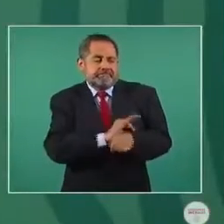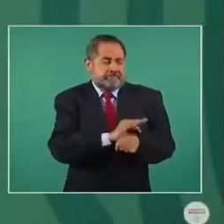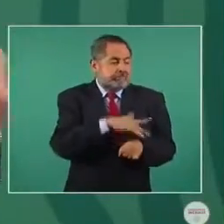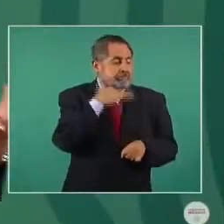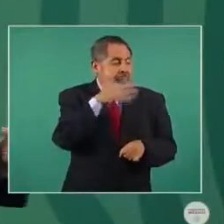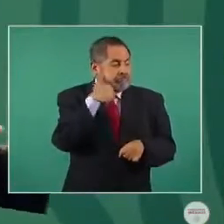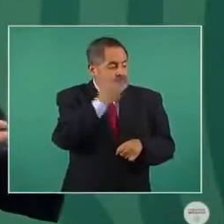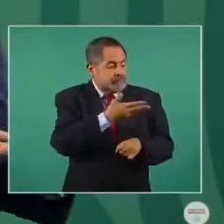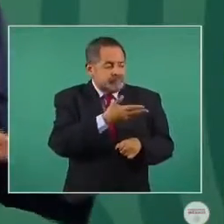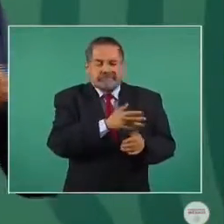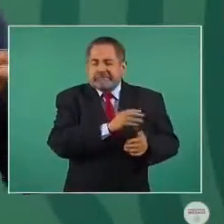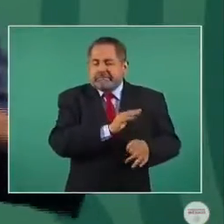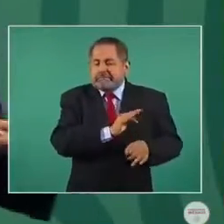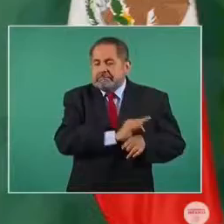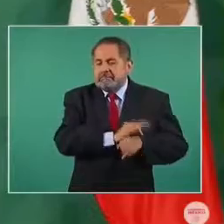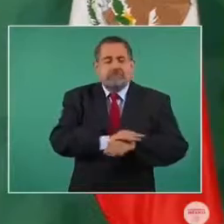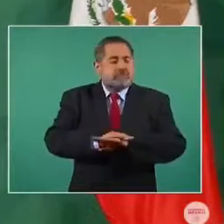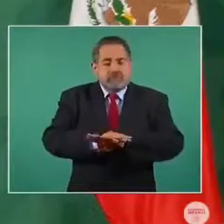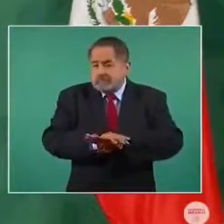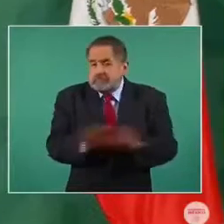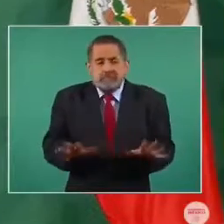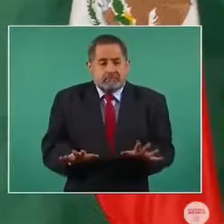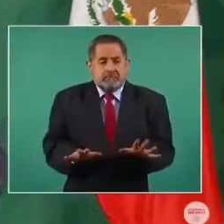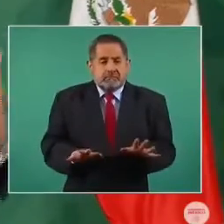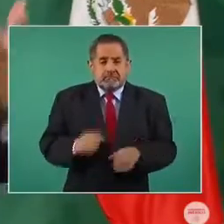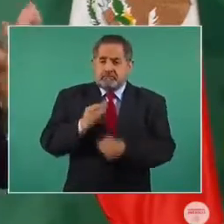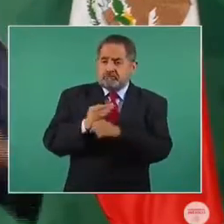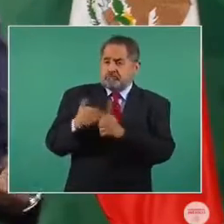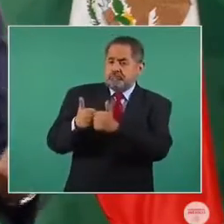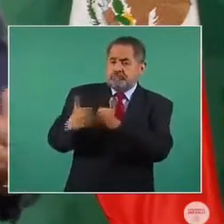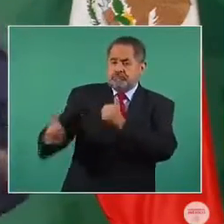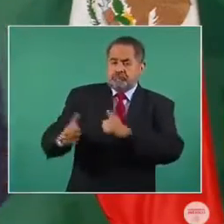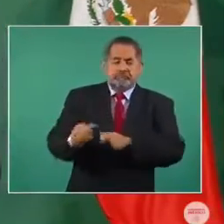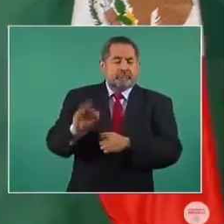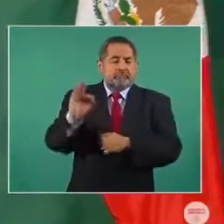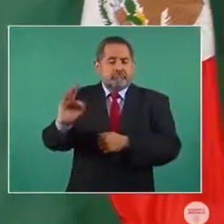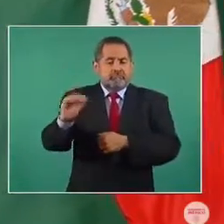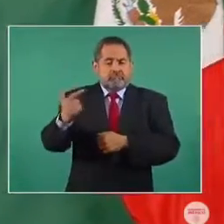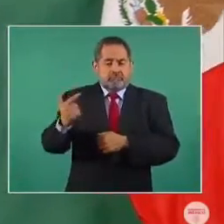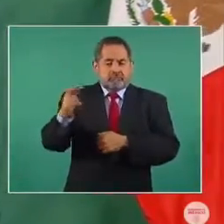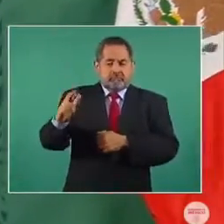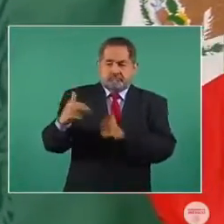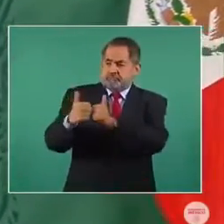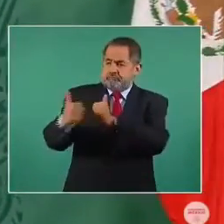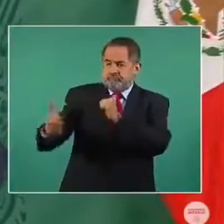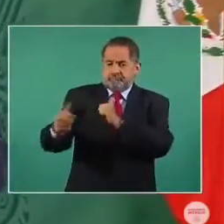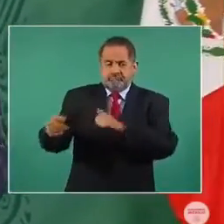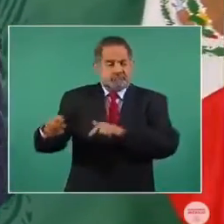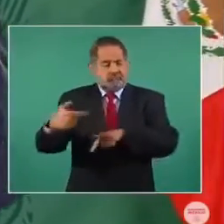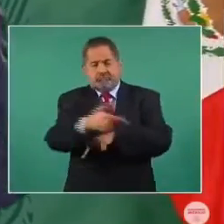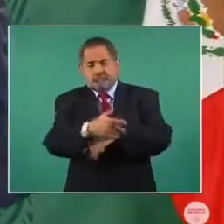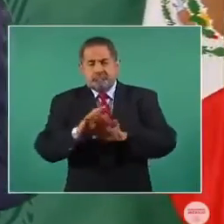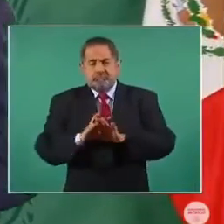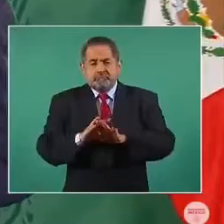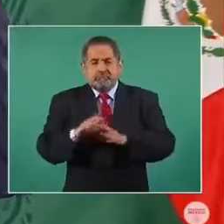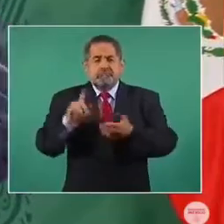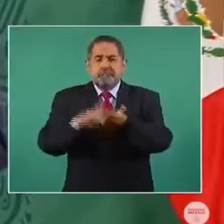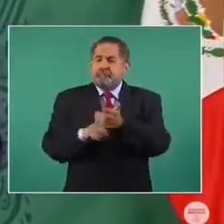sino porque ya la fiscalía es autónoma y el Poder